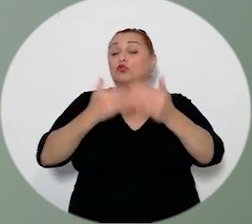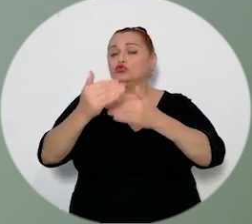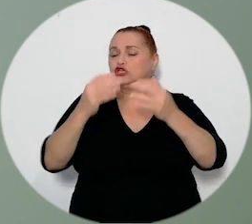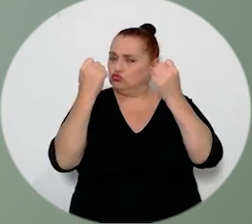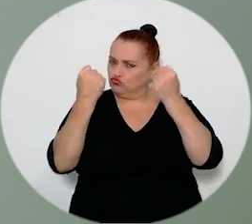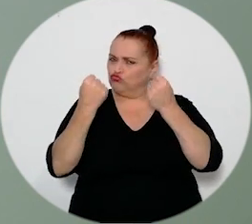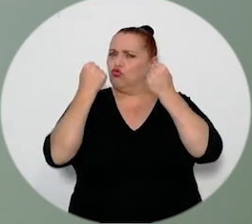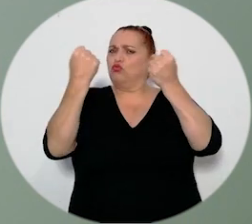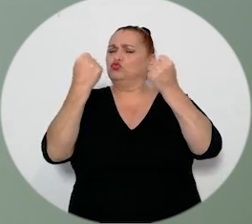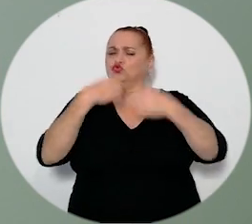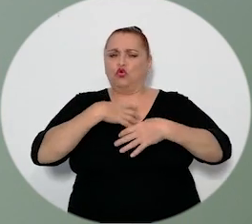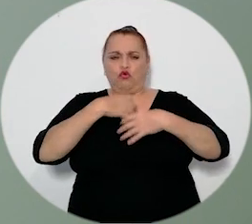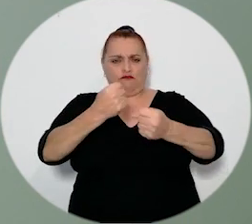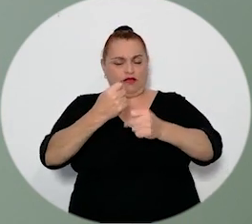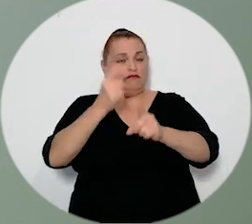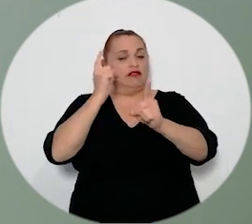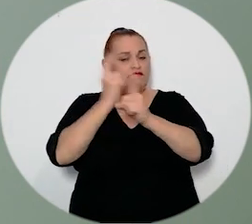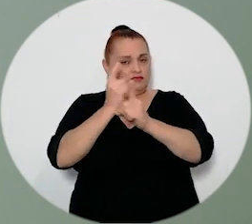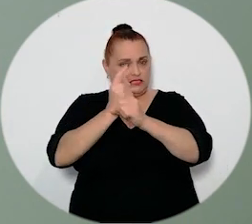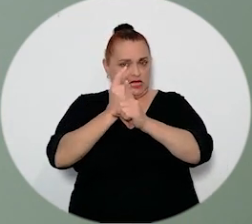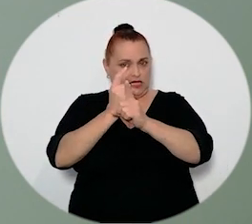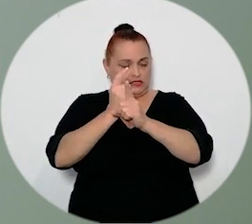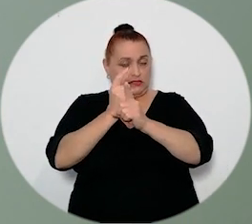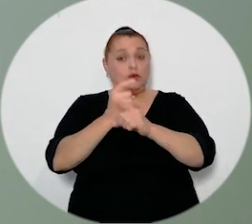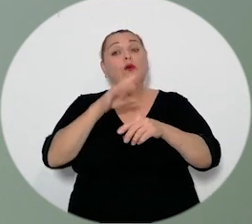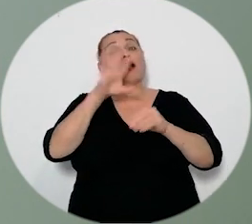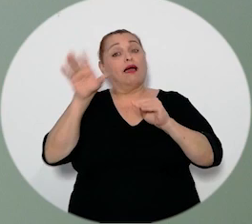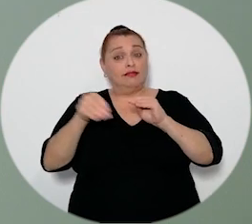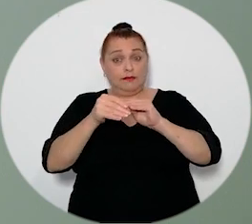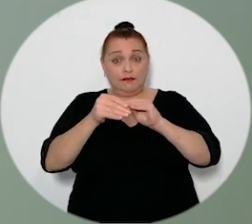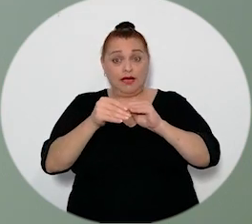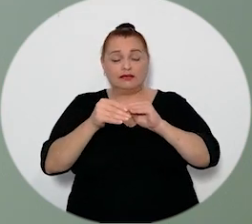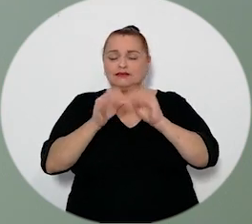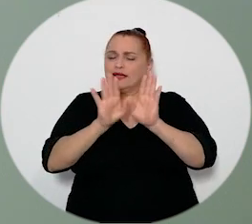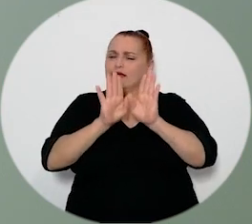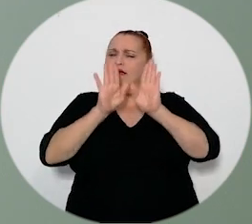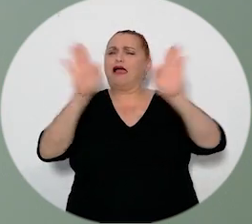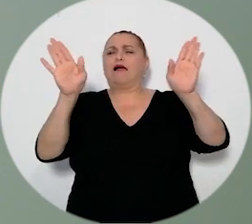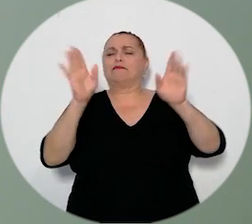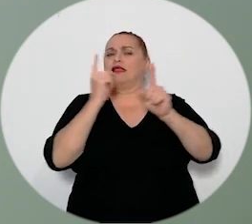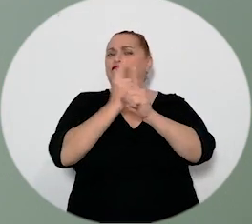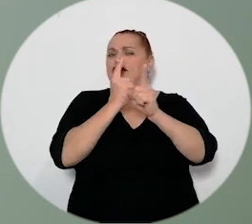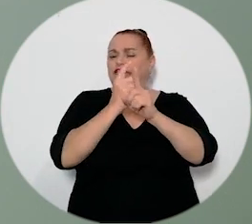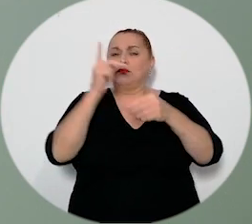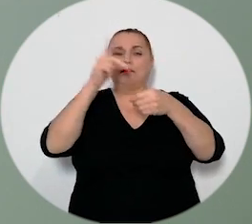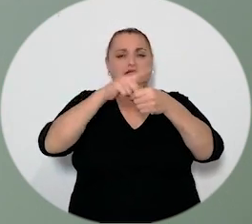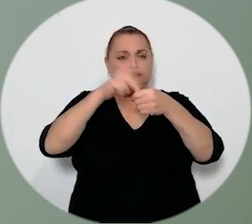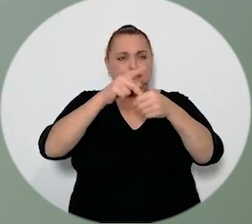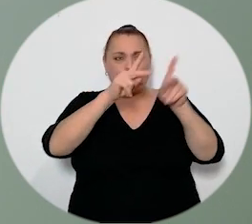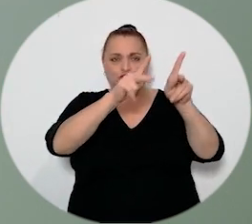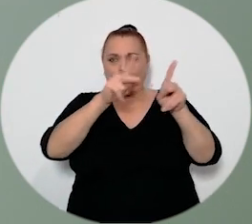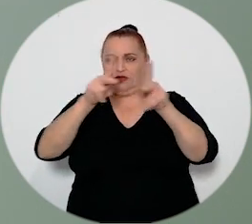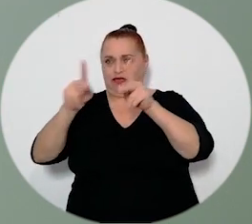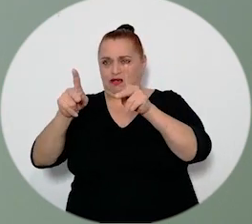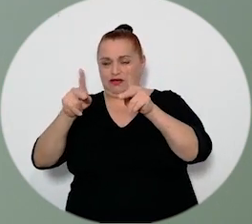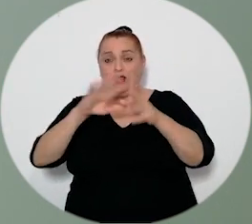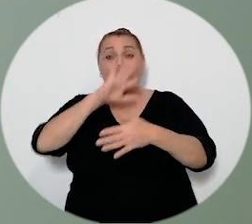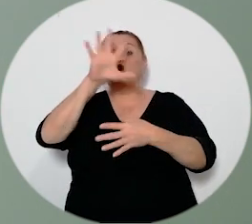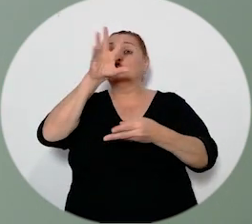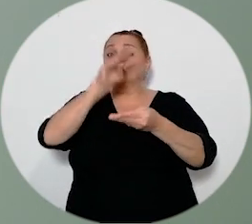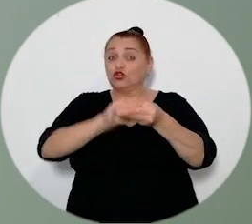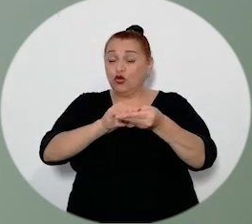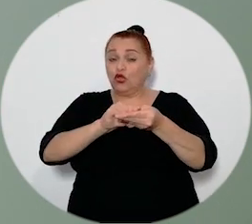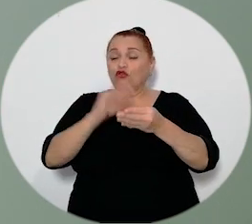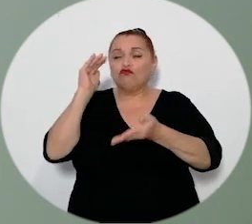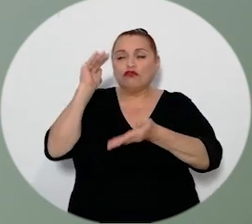uno robusto, confiable y eficiente, en el que, además, concurre una amplia y efectiva participación ciudadana, todo lo cual ha